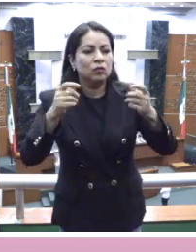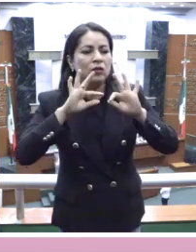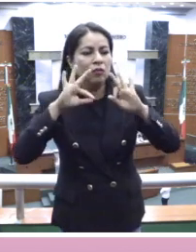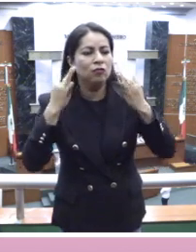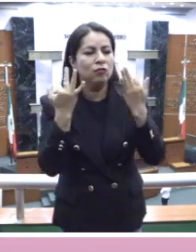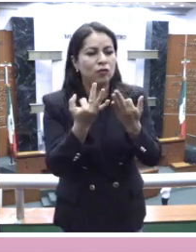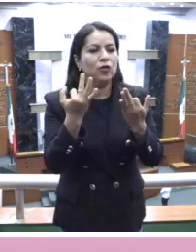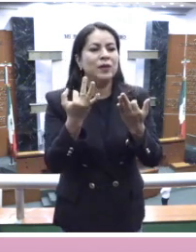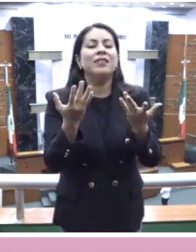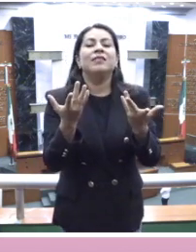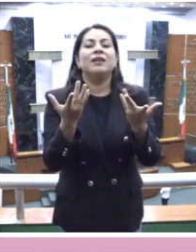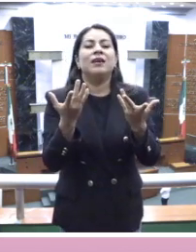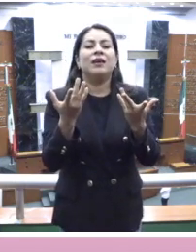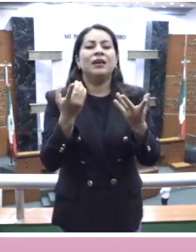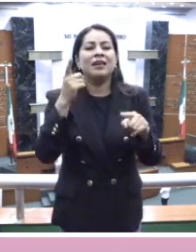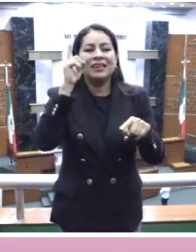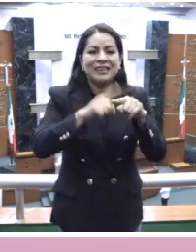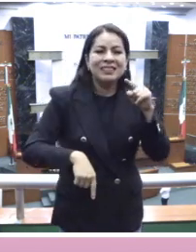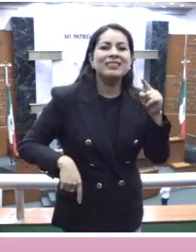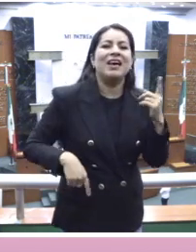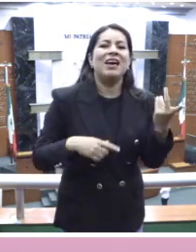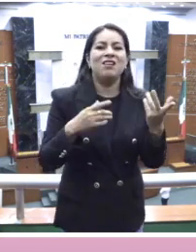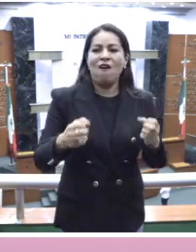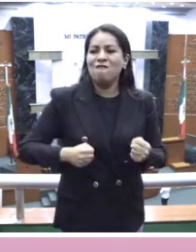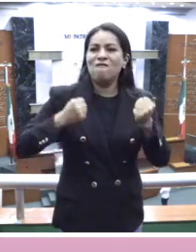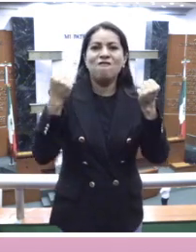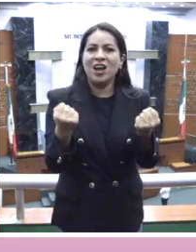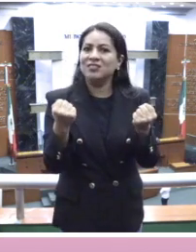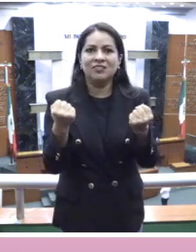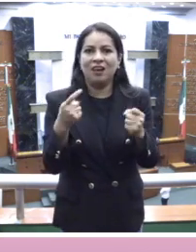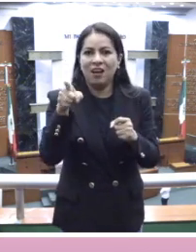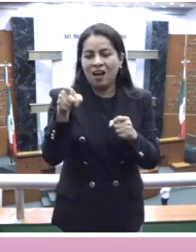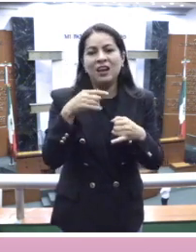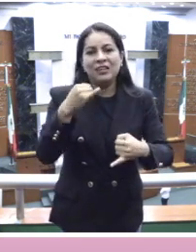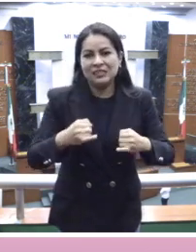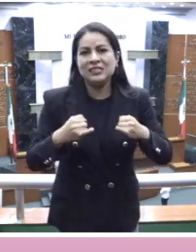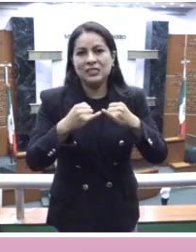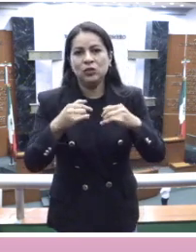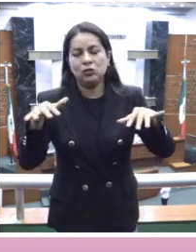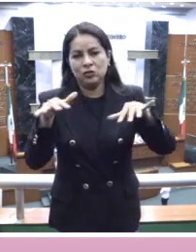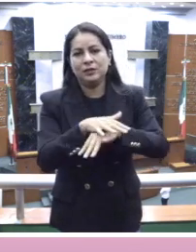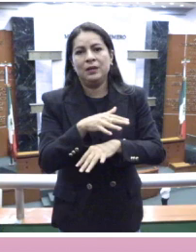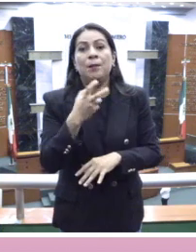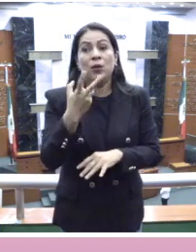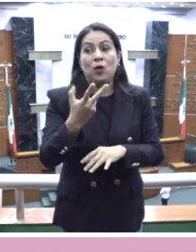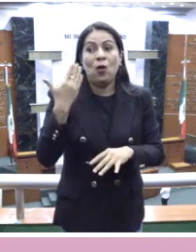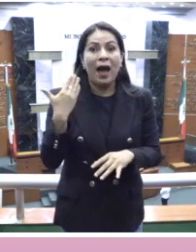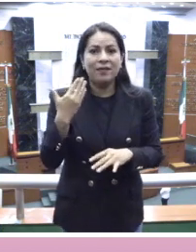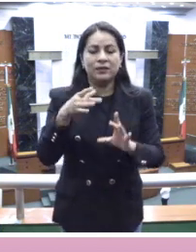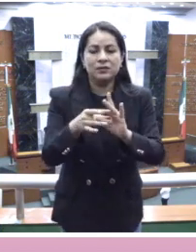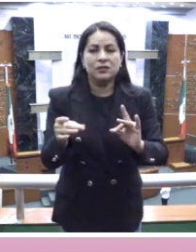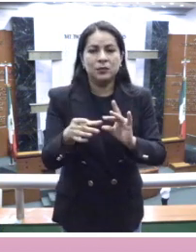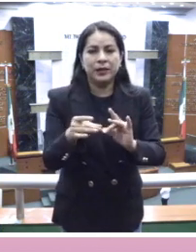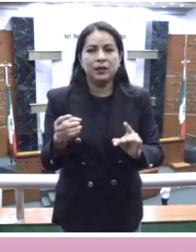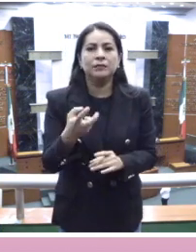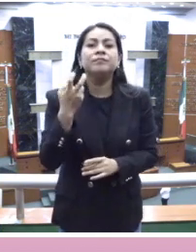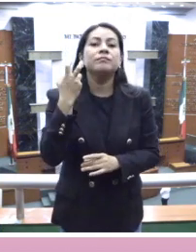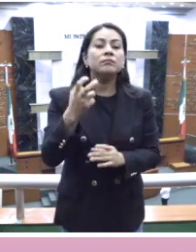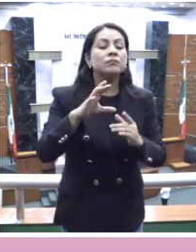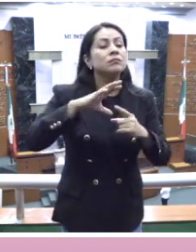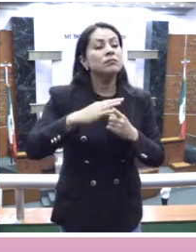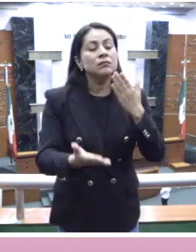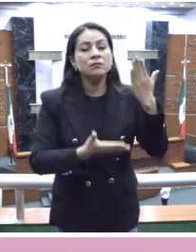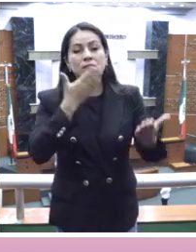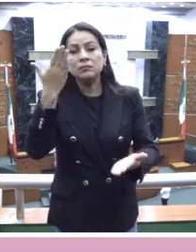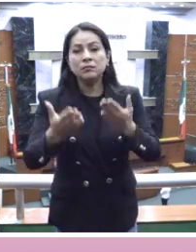mecanismo de inmunidad cuando proviene del Poder Constitucional reformador. Por lo anteriormente expuesto, es que la